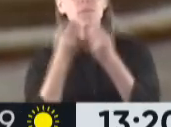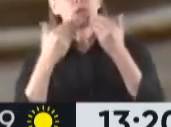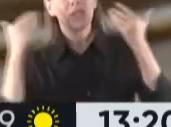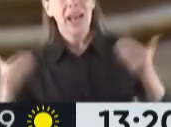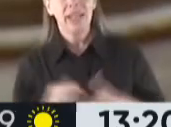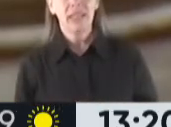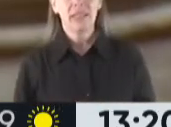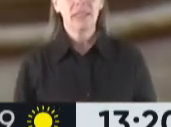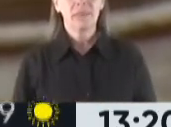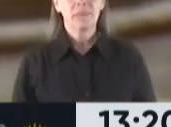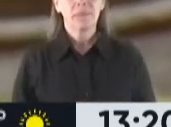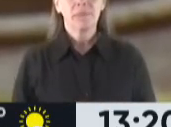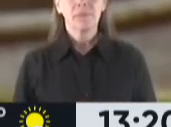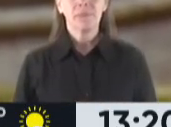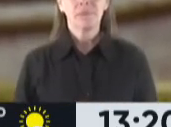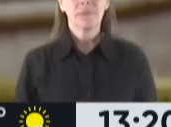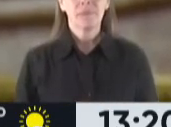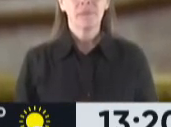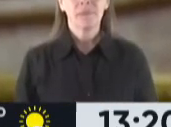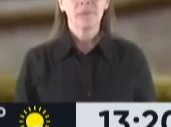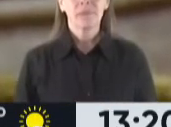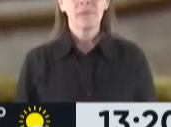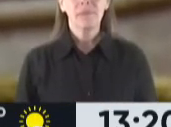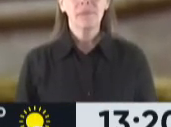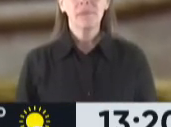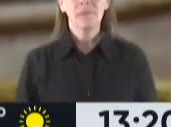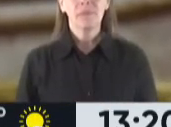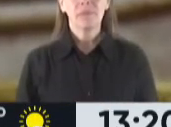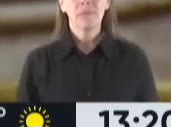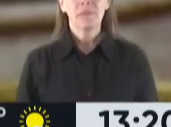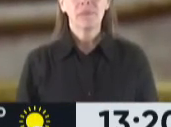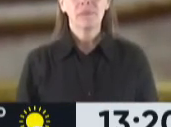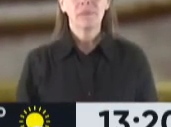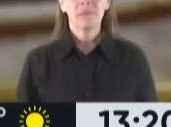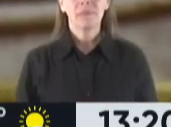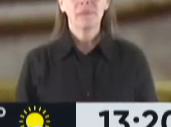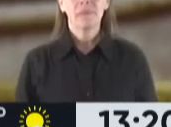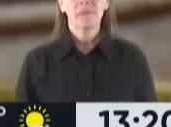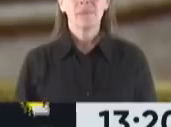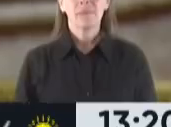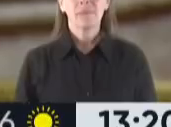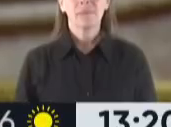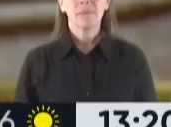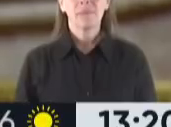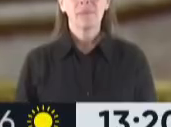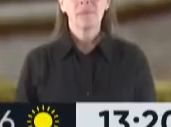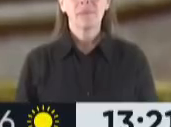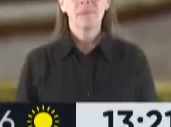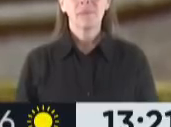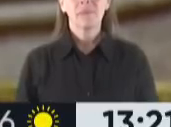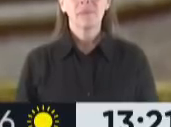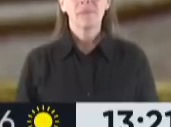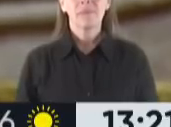Mr. President. I'm very glad to be in Argentina today. Indeed, we share deep